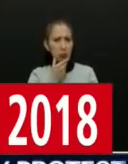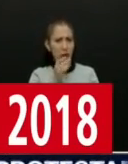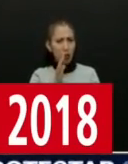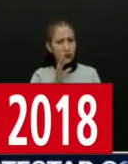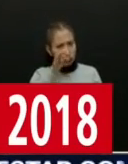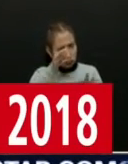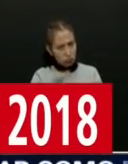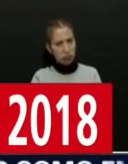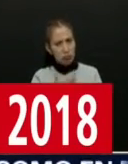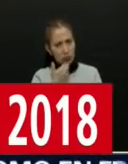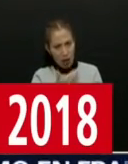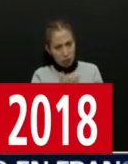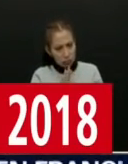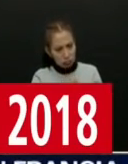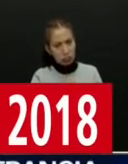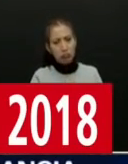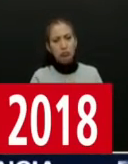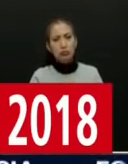íntegro,